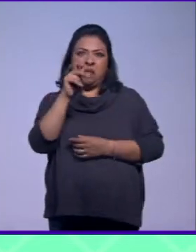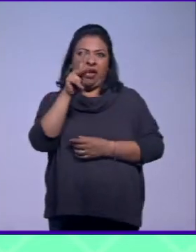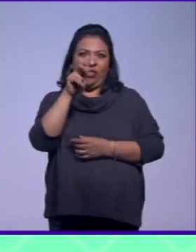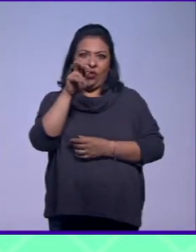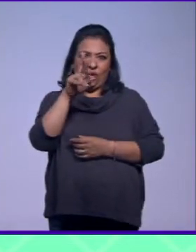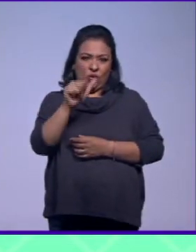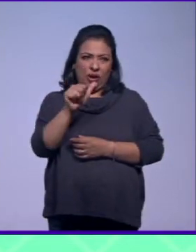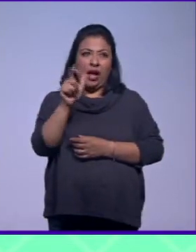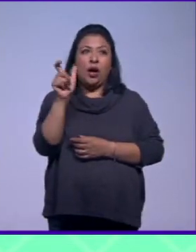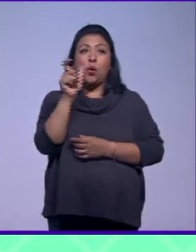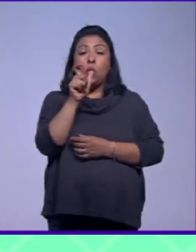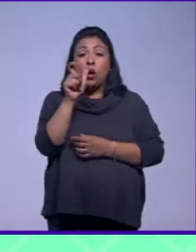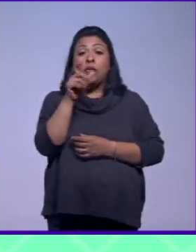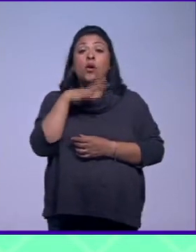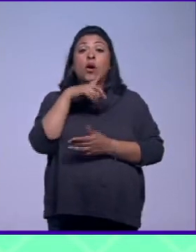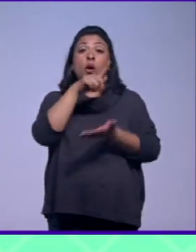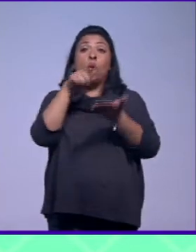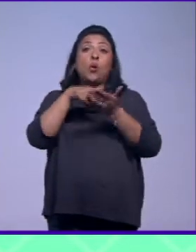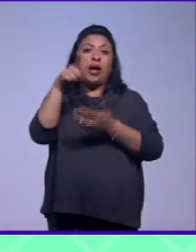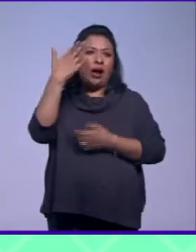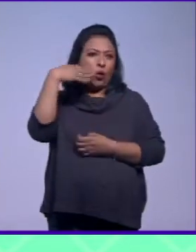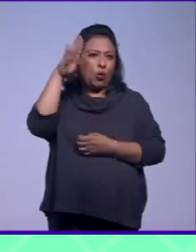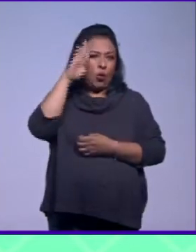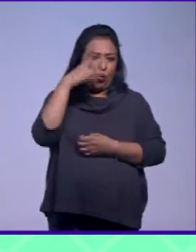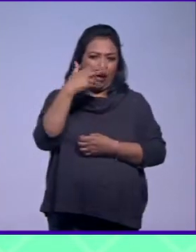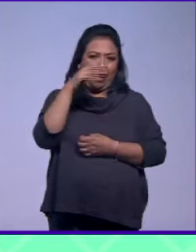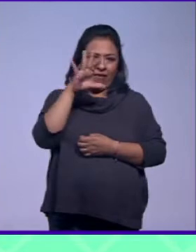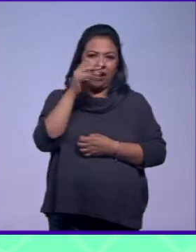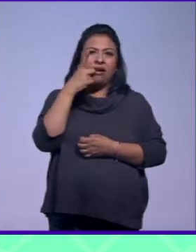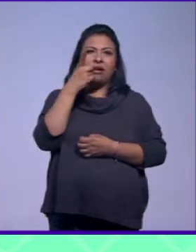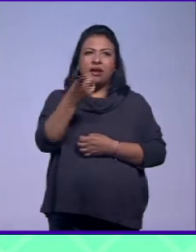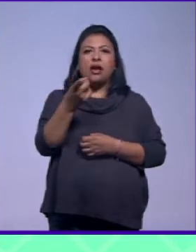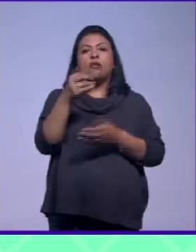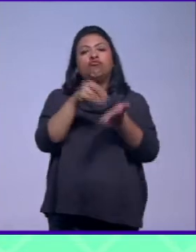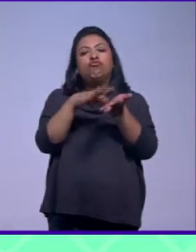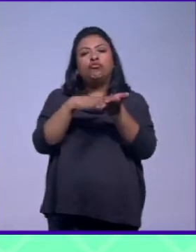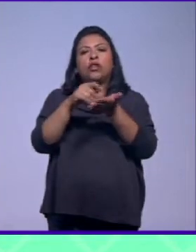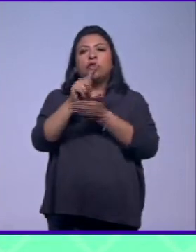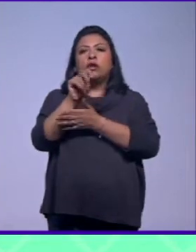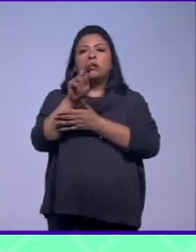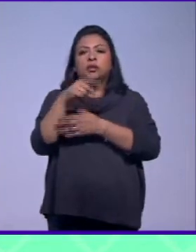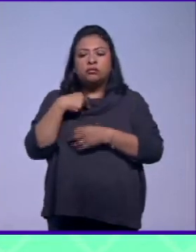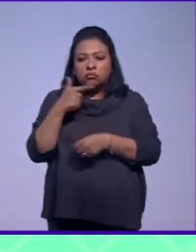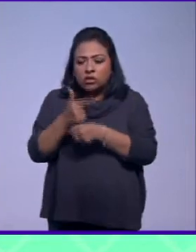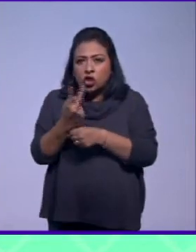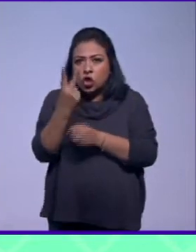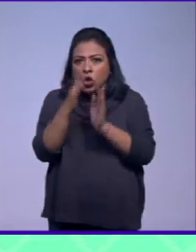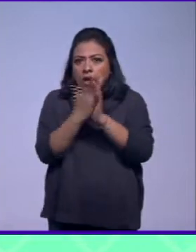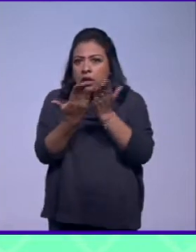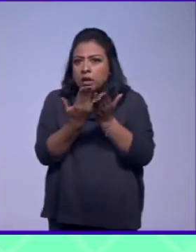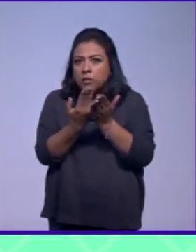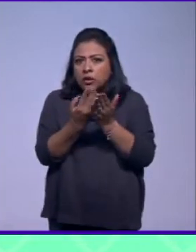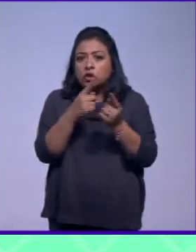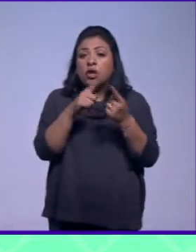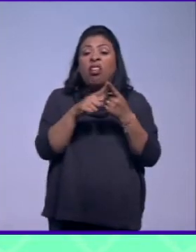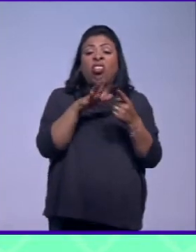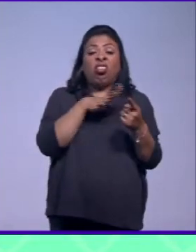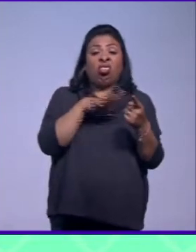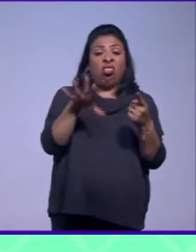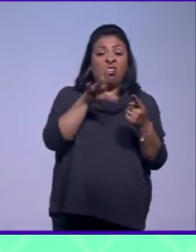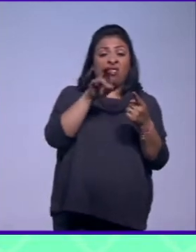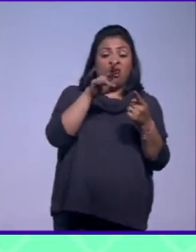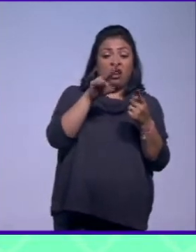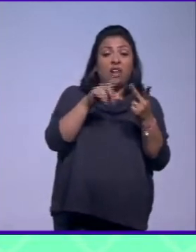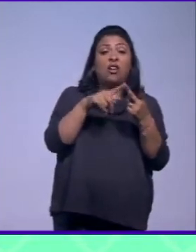en la habana y su documentarse sobre trotsky nomás encontró los libros brosquil renegado